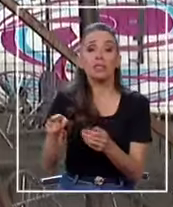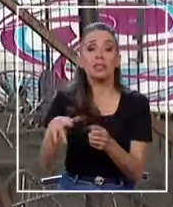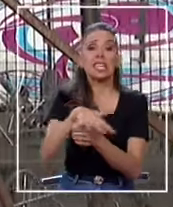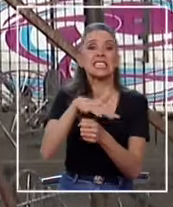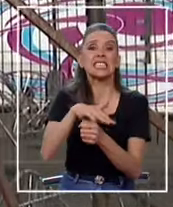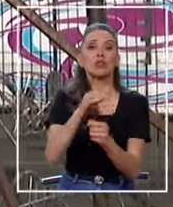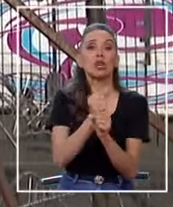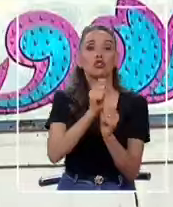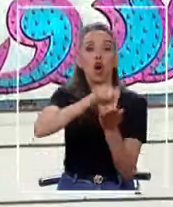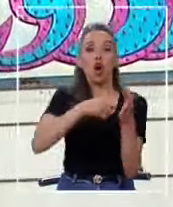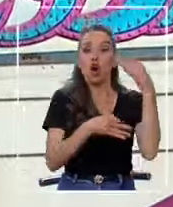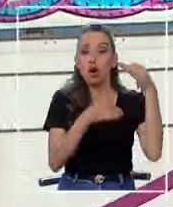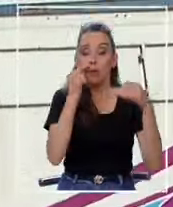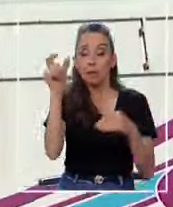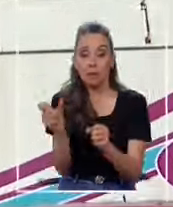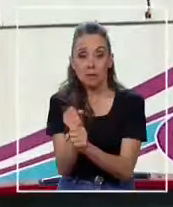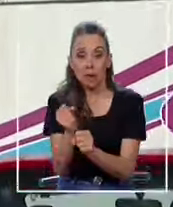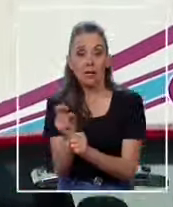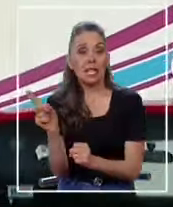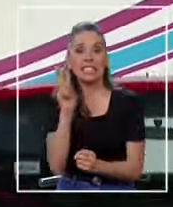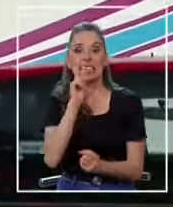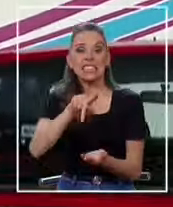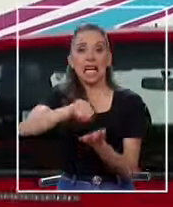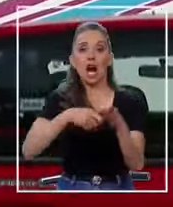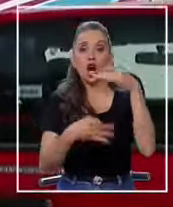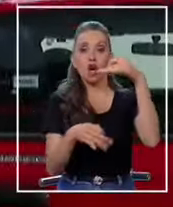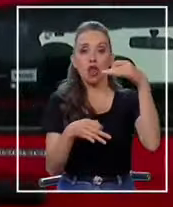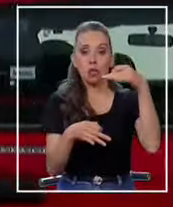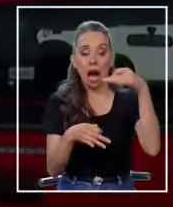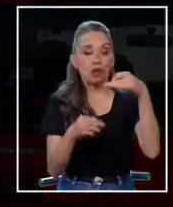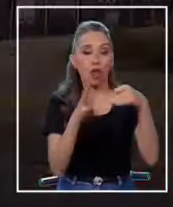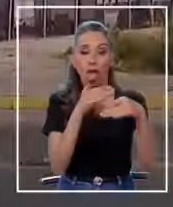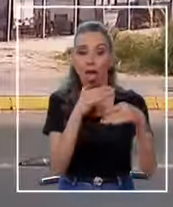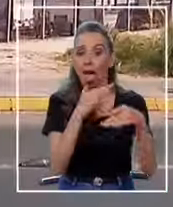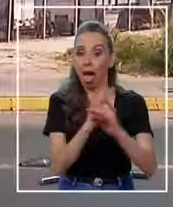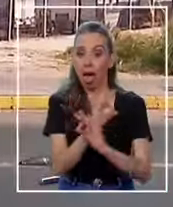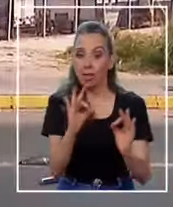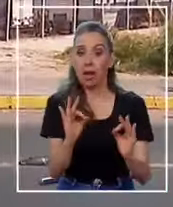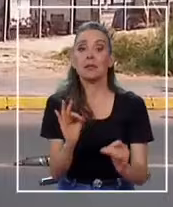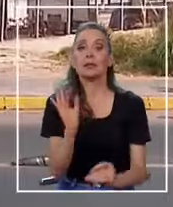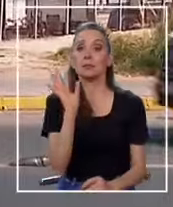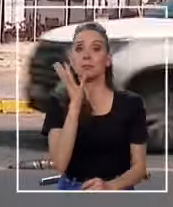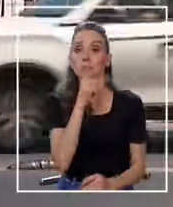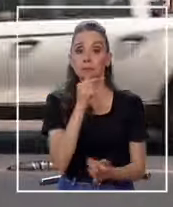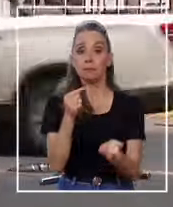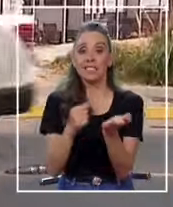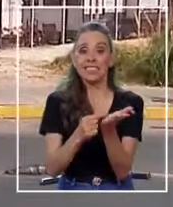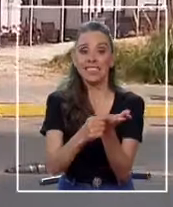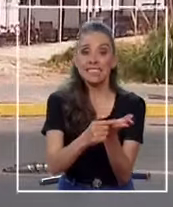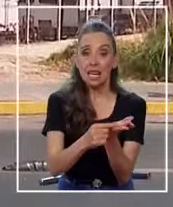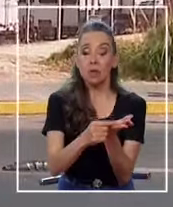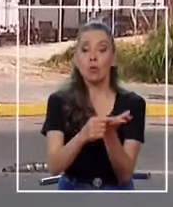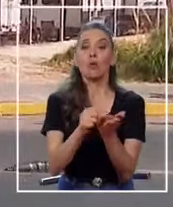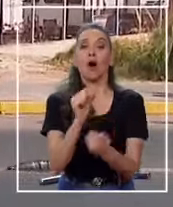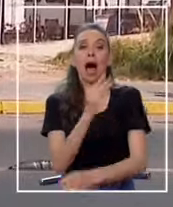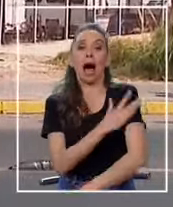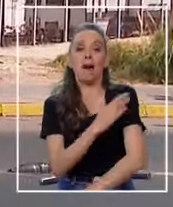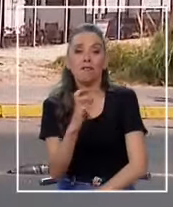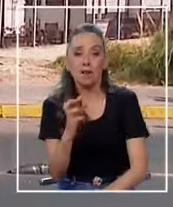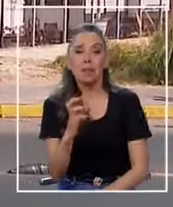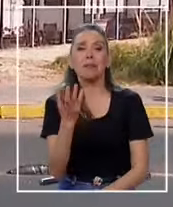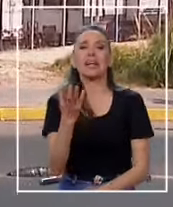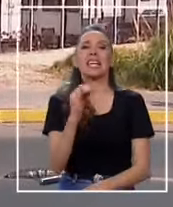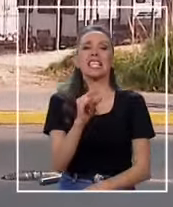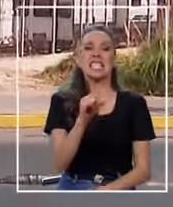accidentado él se encontraba en una informalidad laboral no tenía contrato de trabajo no tenía eh seguro social ninguna de esas